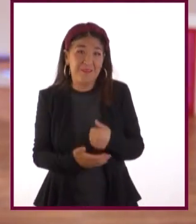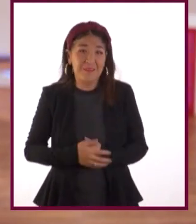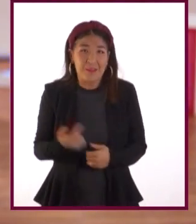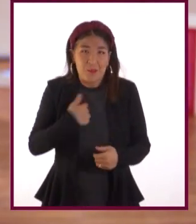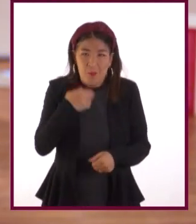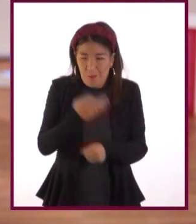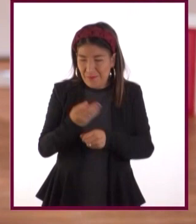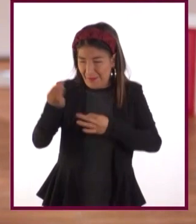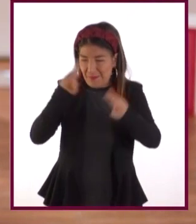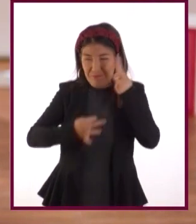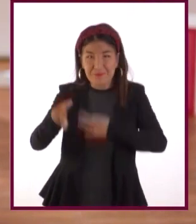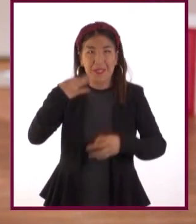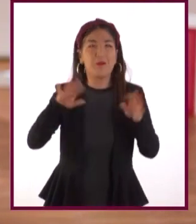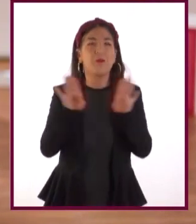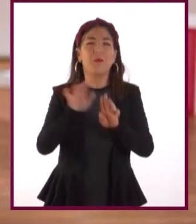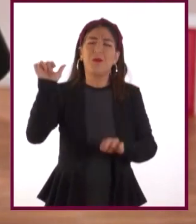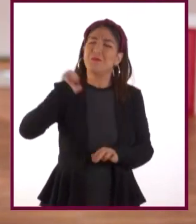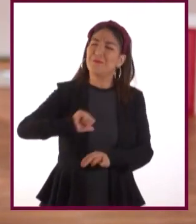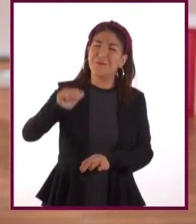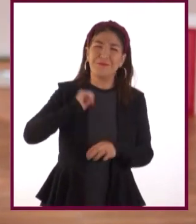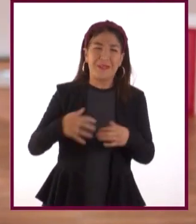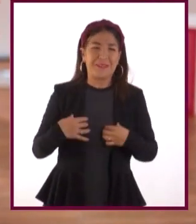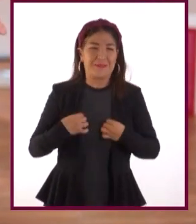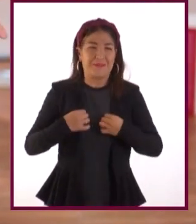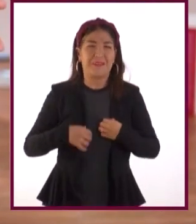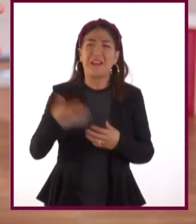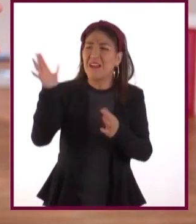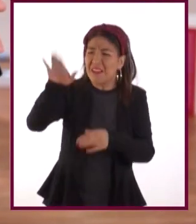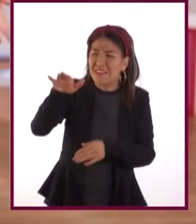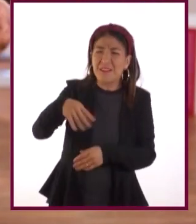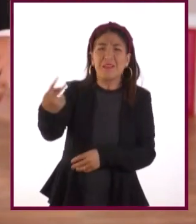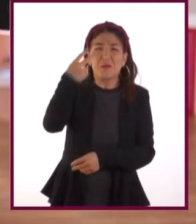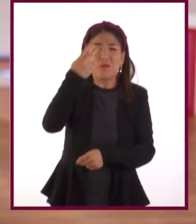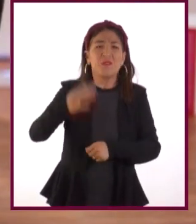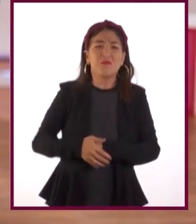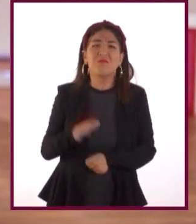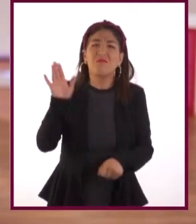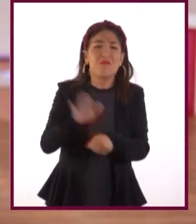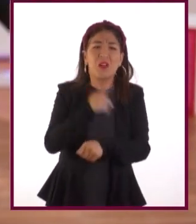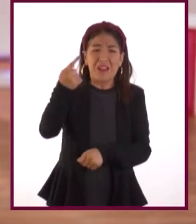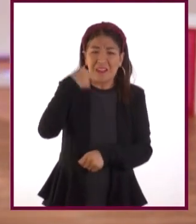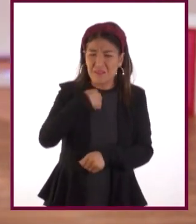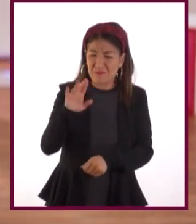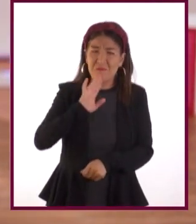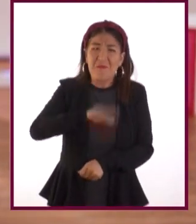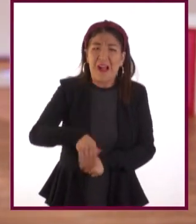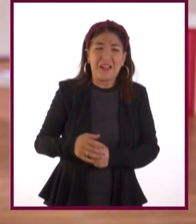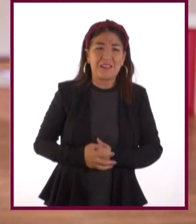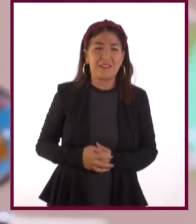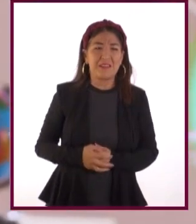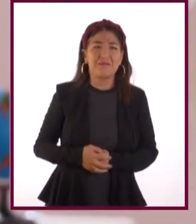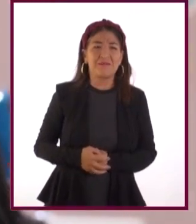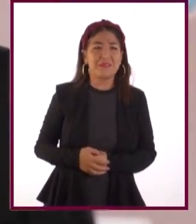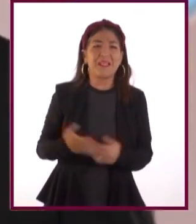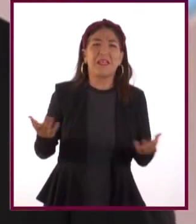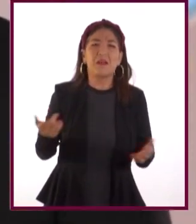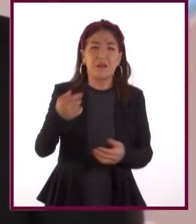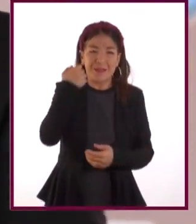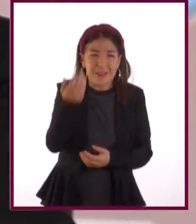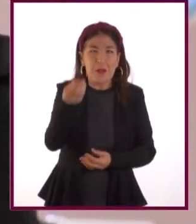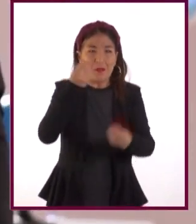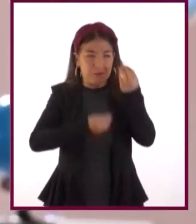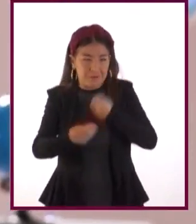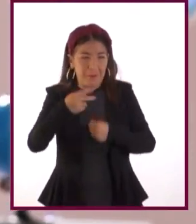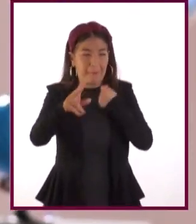¿Cómo que ya terminó? Pero si me acabo de vestir como caballero victoriano, Mara. Señor productor, ¿por qué me dejaron hasta el final? Ay, no